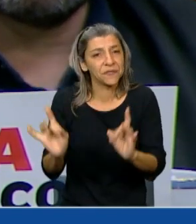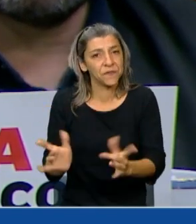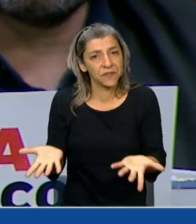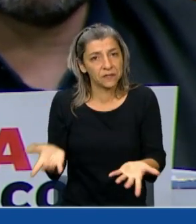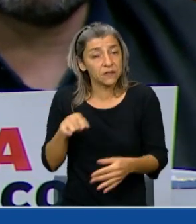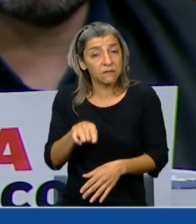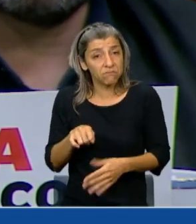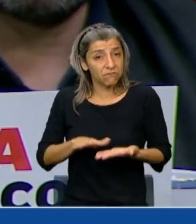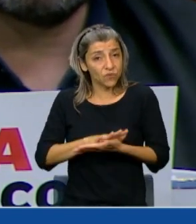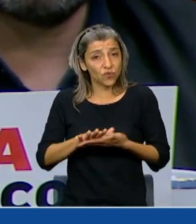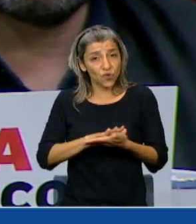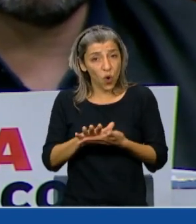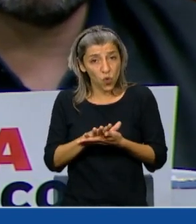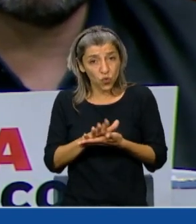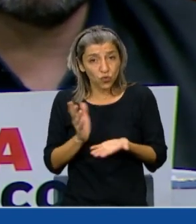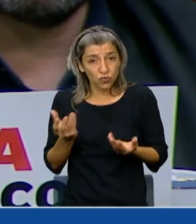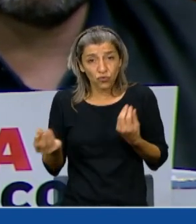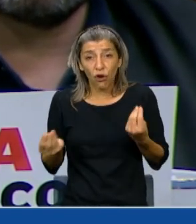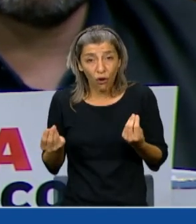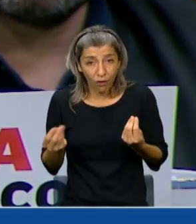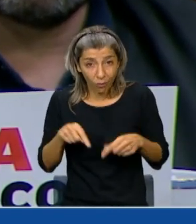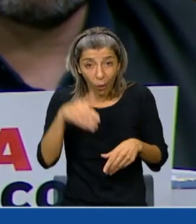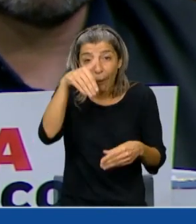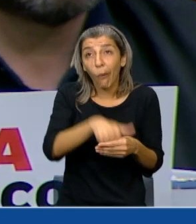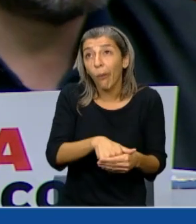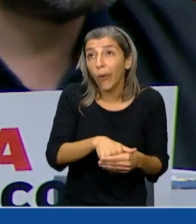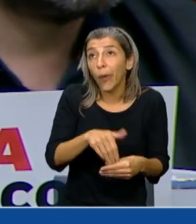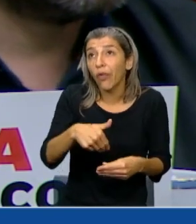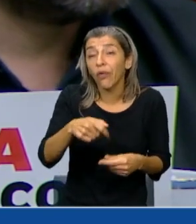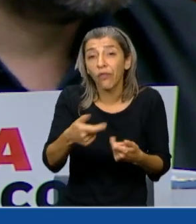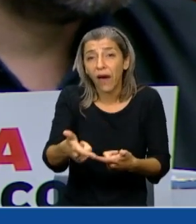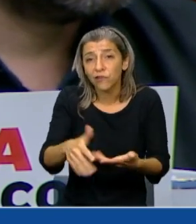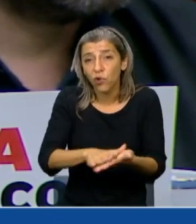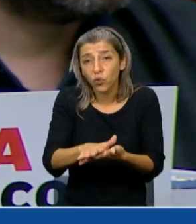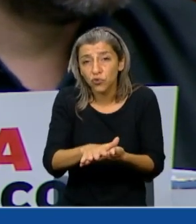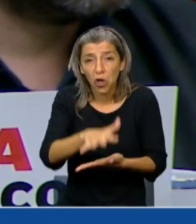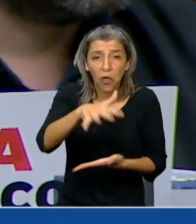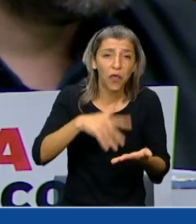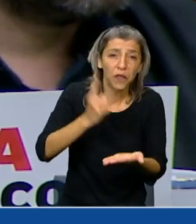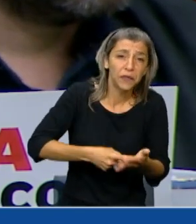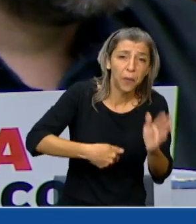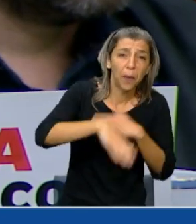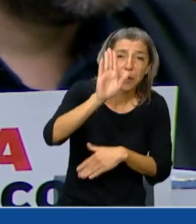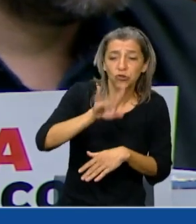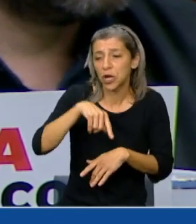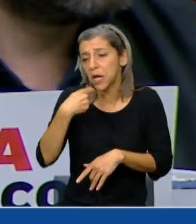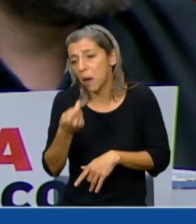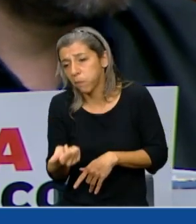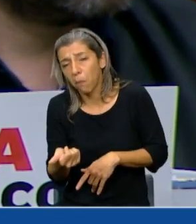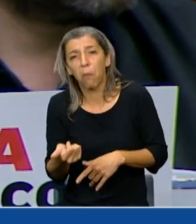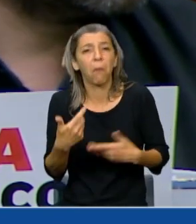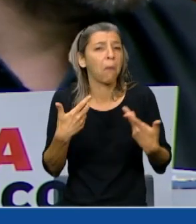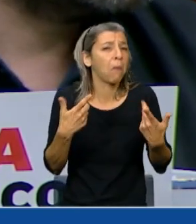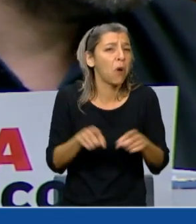va a resolver ni con esta votación, ni con el dictamen de mayoría, ni con el de minoría, ni con lo que se votó